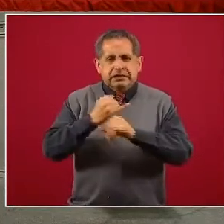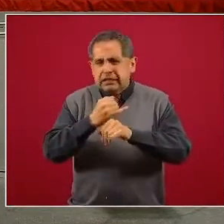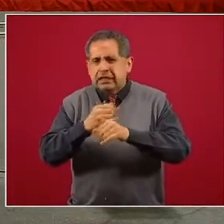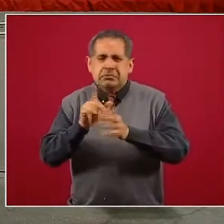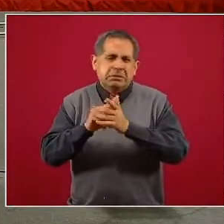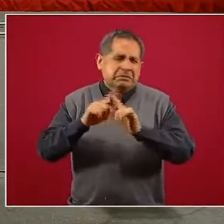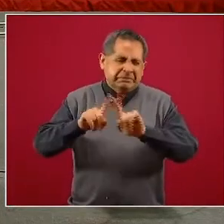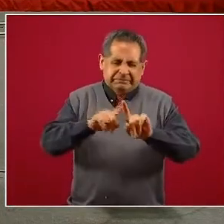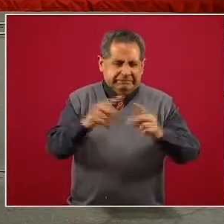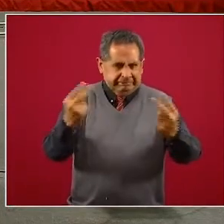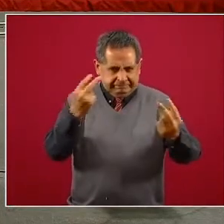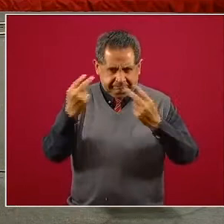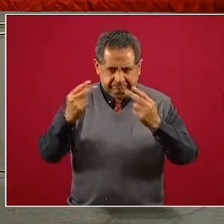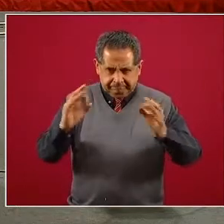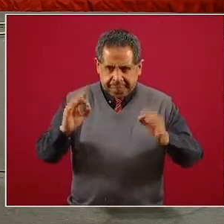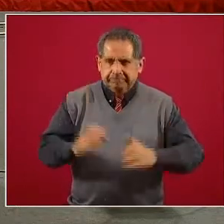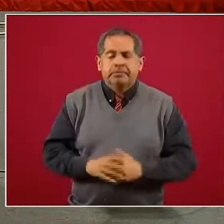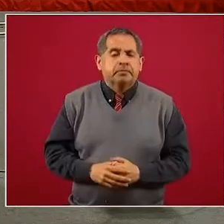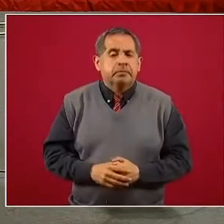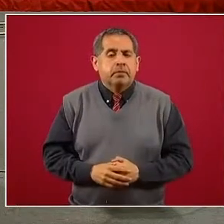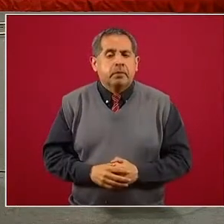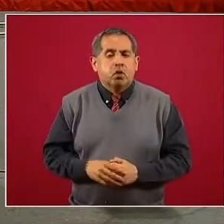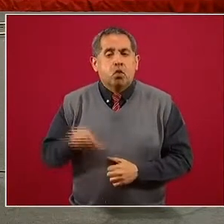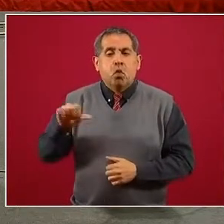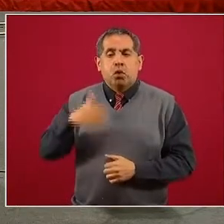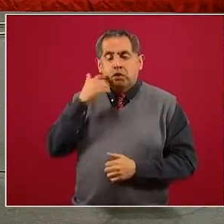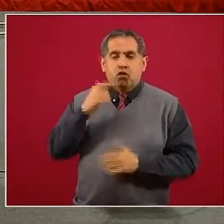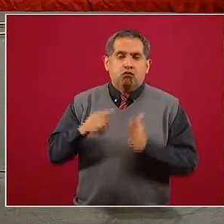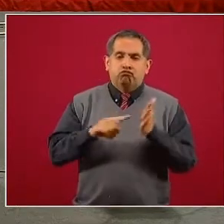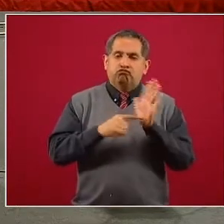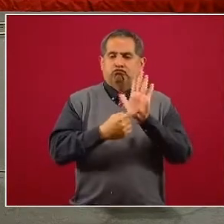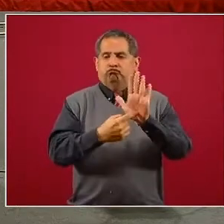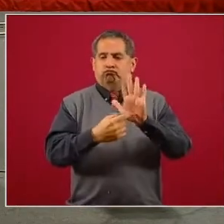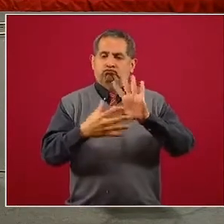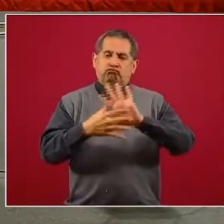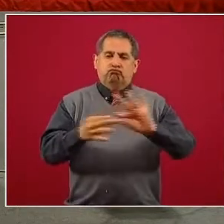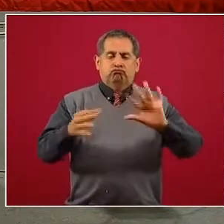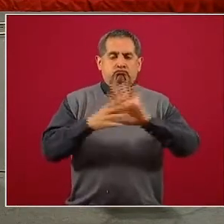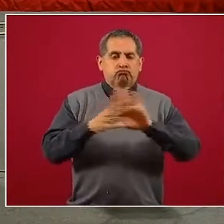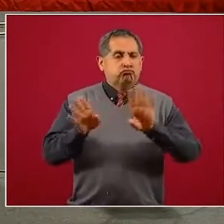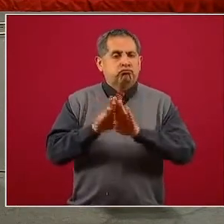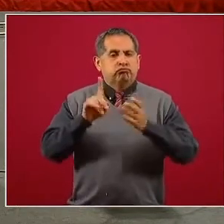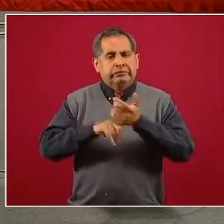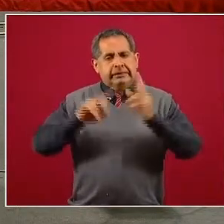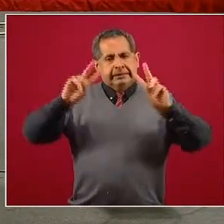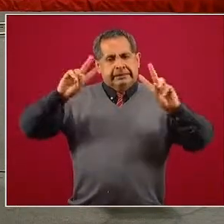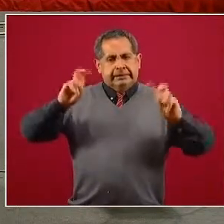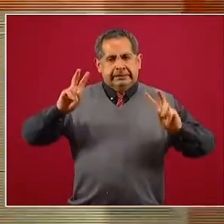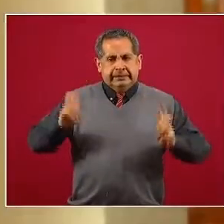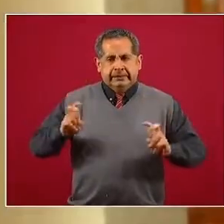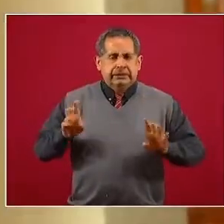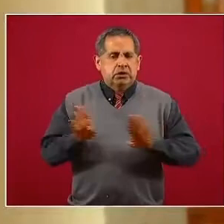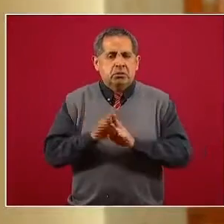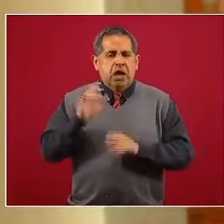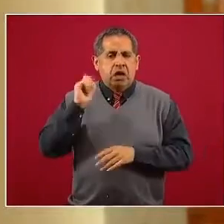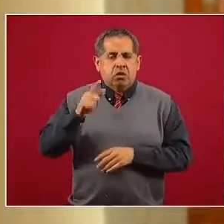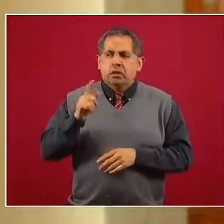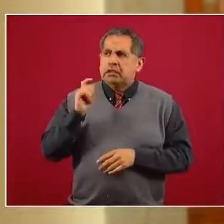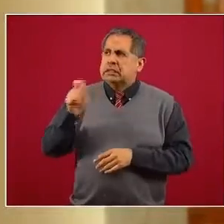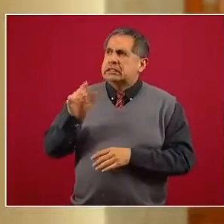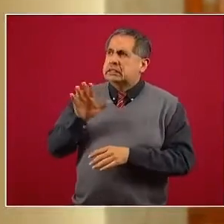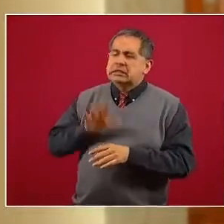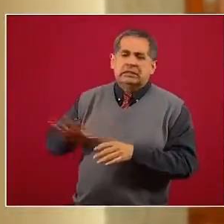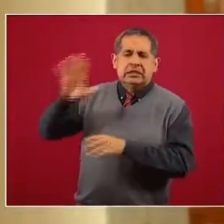Y el día de hoy queríamos mostrarles, como parte de los componentes temáticos, un poco del